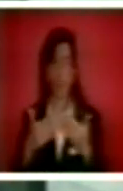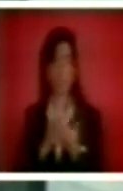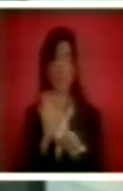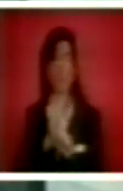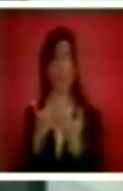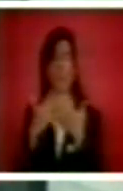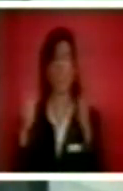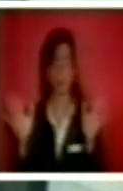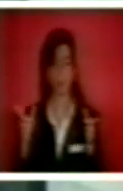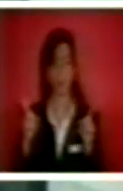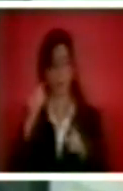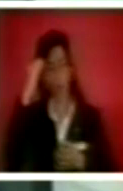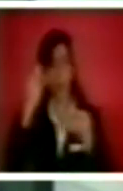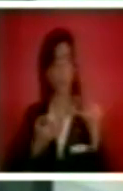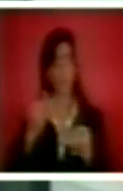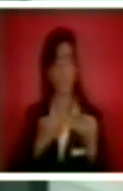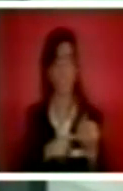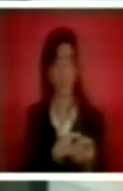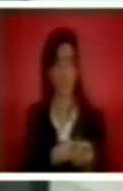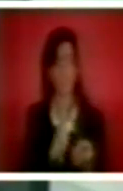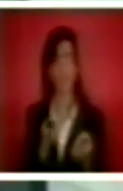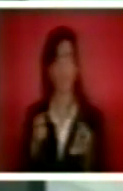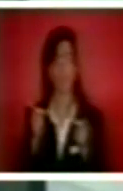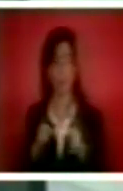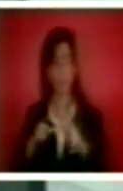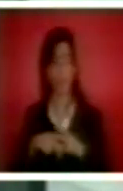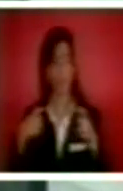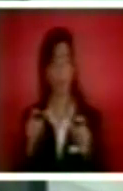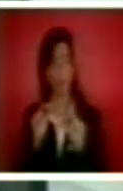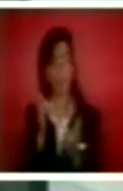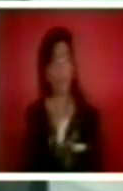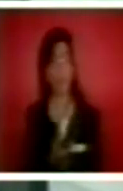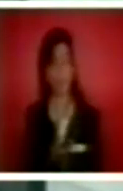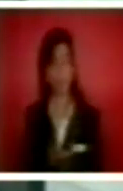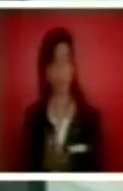independencia, de la justicia social y de la ampliación de los derechos.